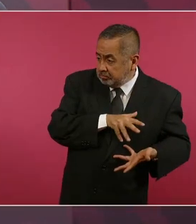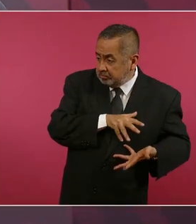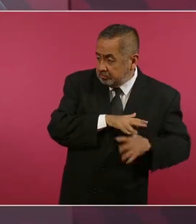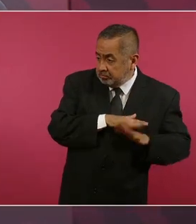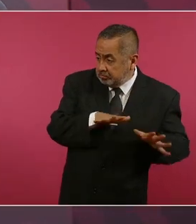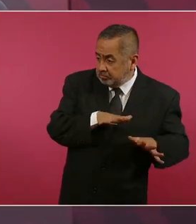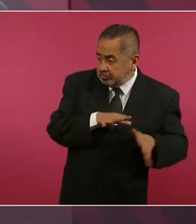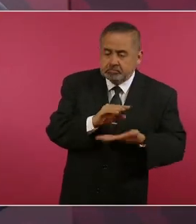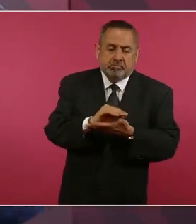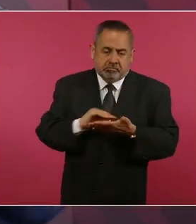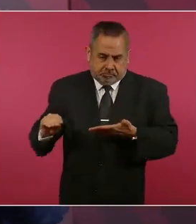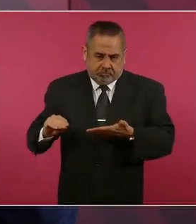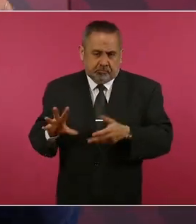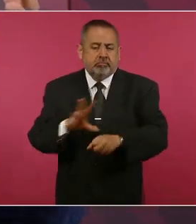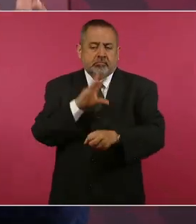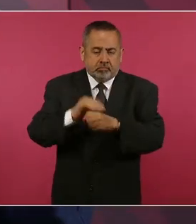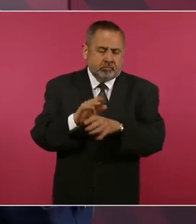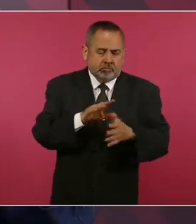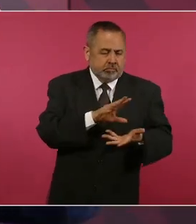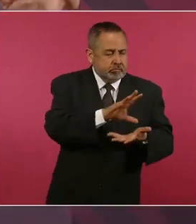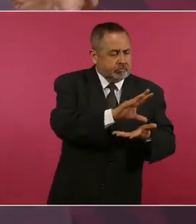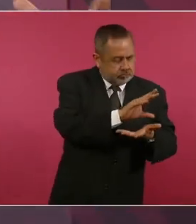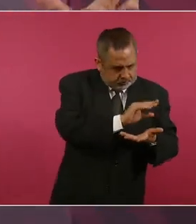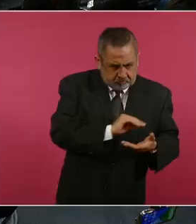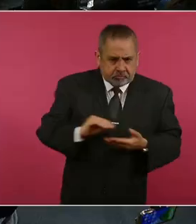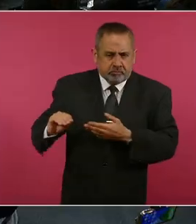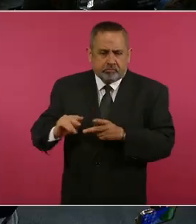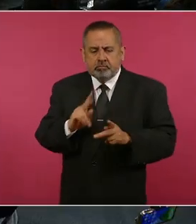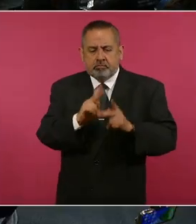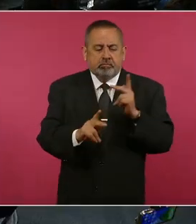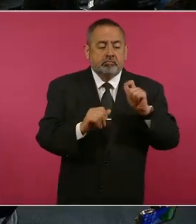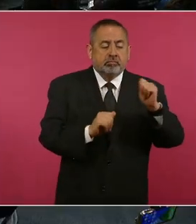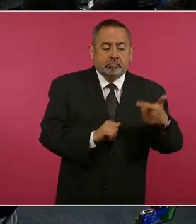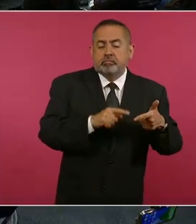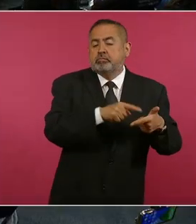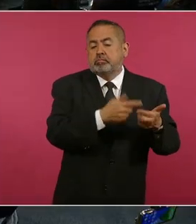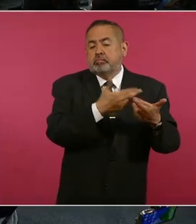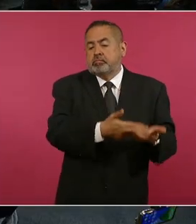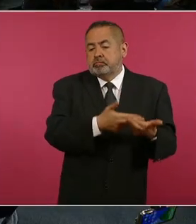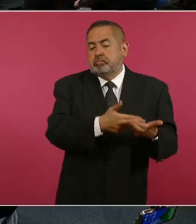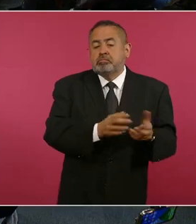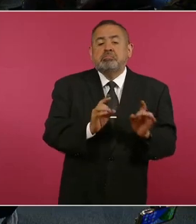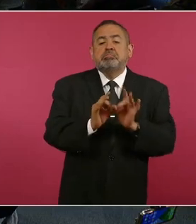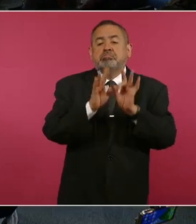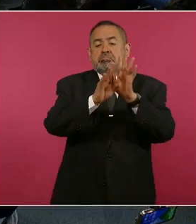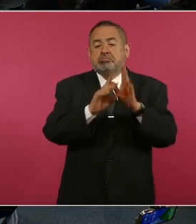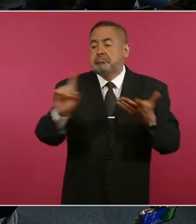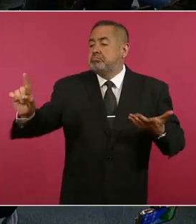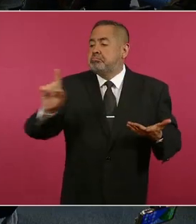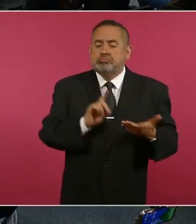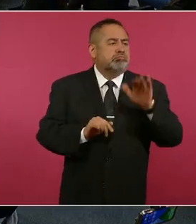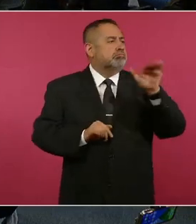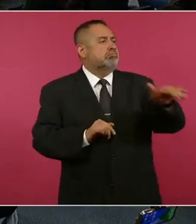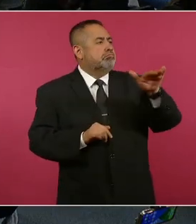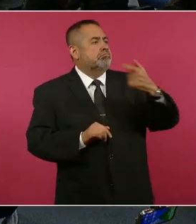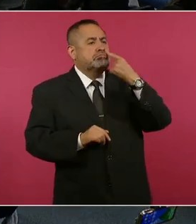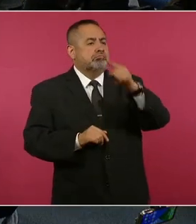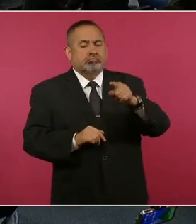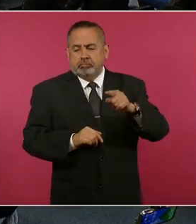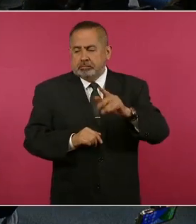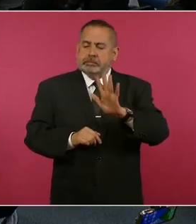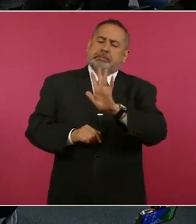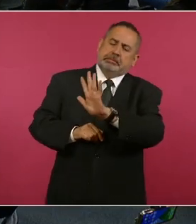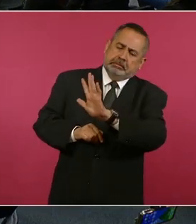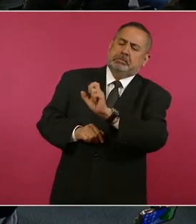no todo, sino una parte, porque hay que dejar una reserva, porque si alguien presenta una denuncia a un